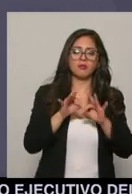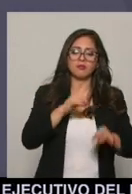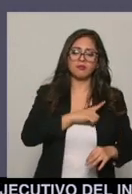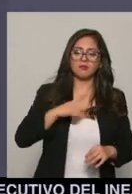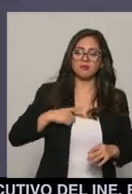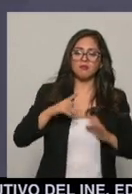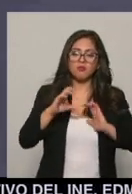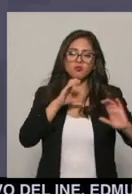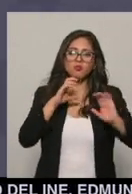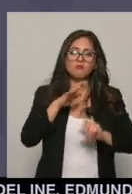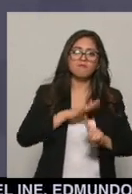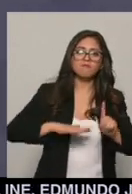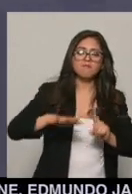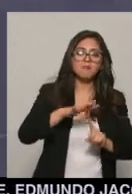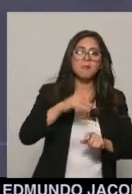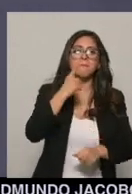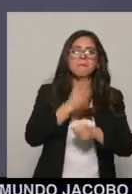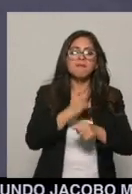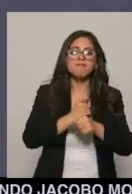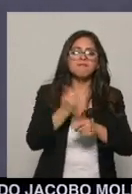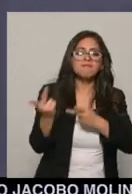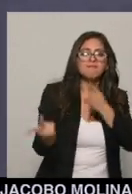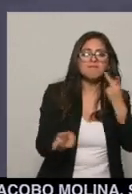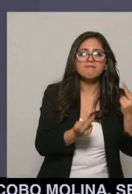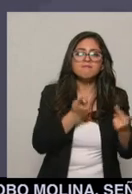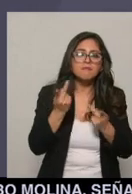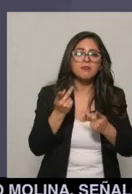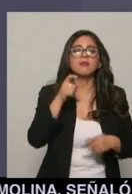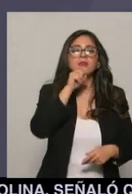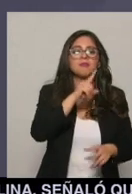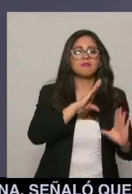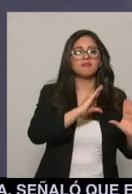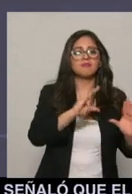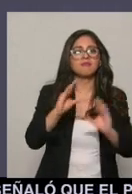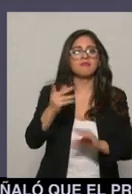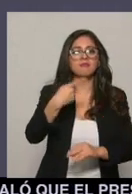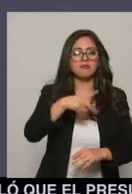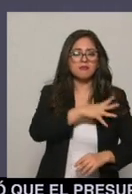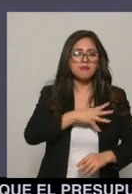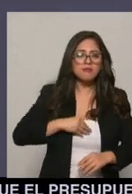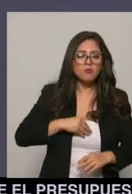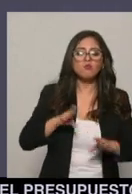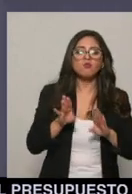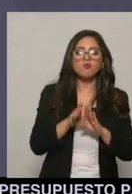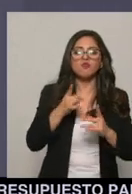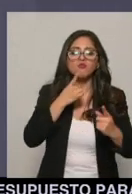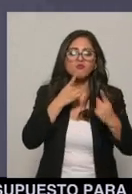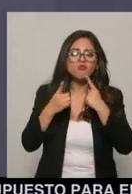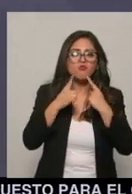comunicación abierta con ellos, negociar y enseñar a nuestros hijos a negociar, que es un problema importante.